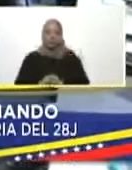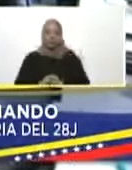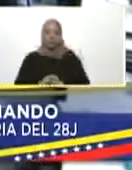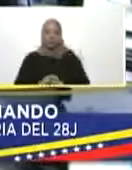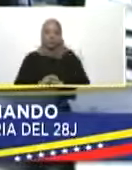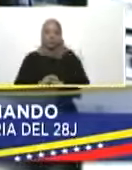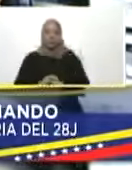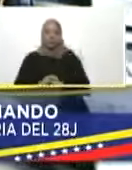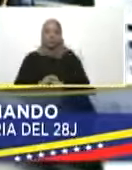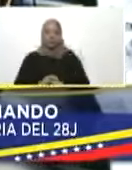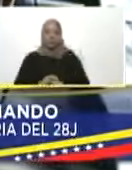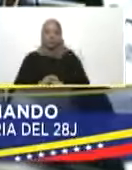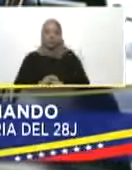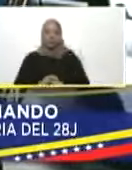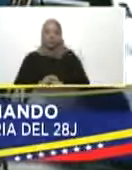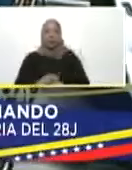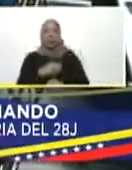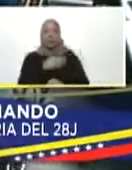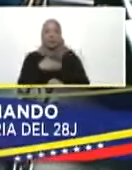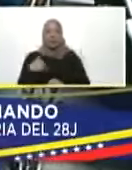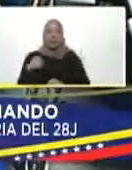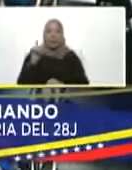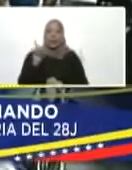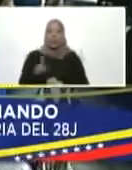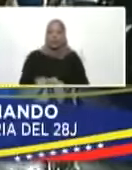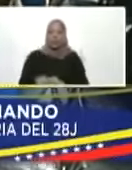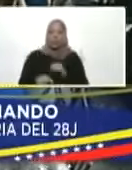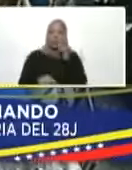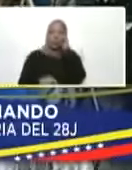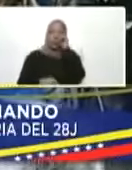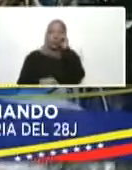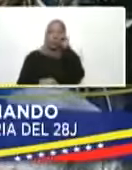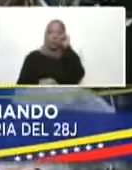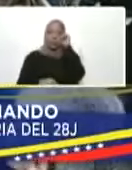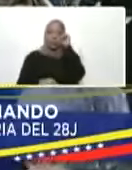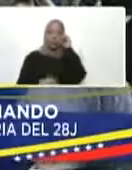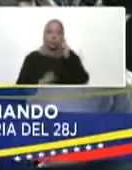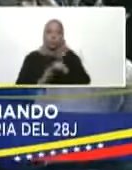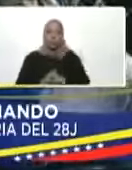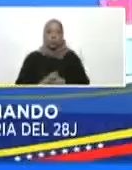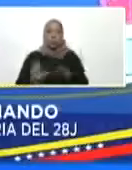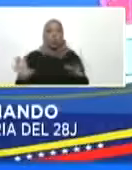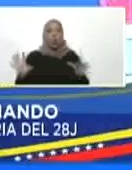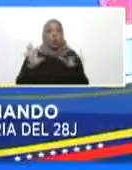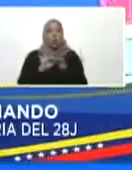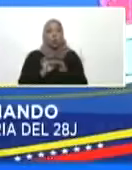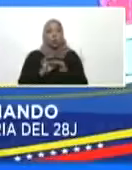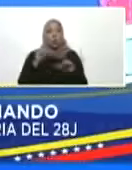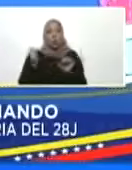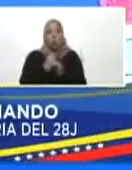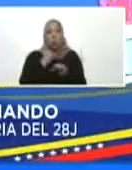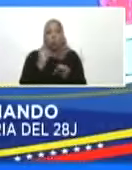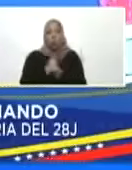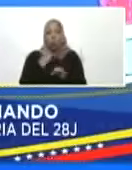Bueno, y quisiera también, en el tema de la unificación, yo he insistido